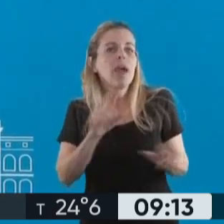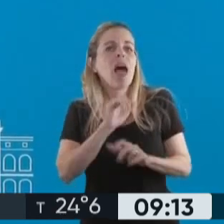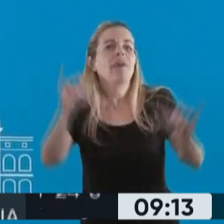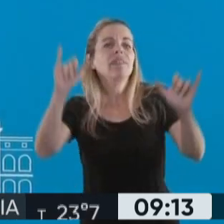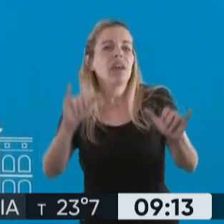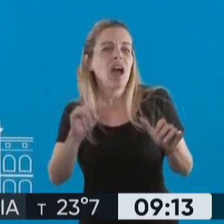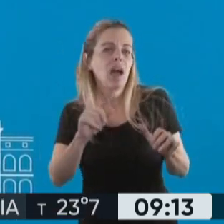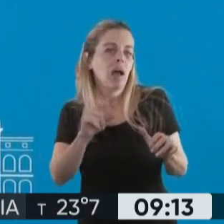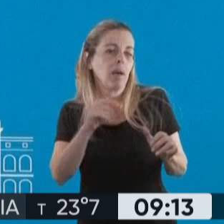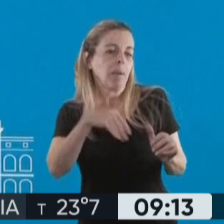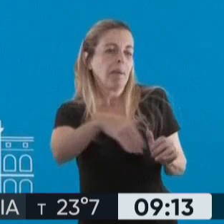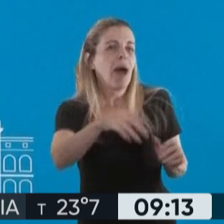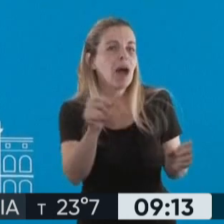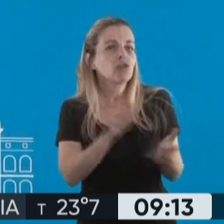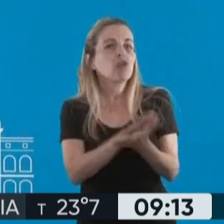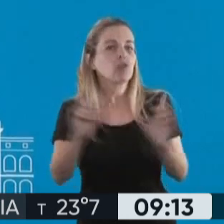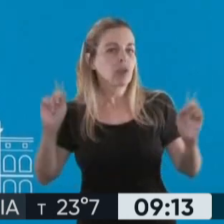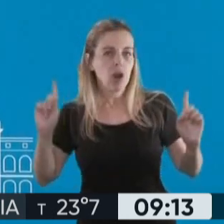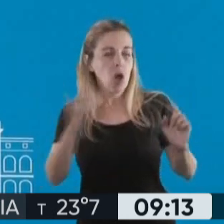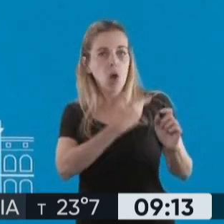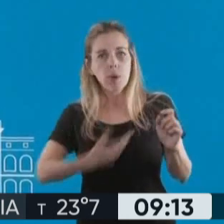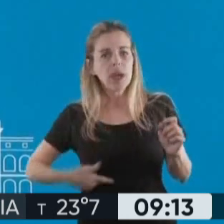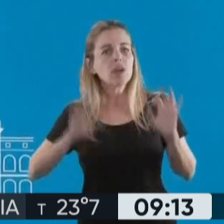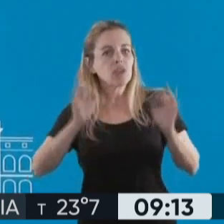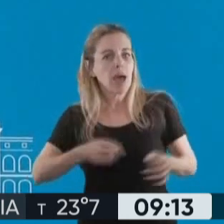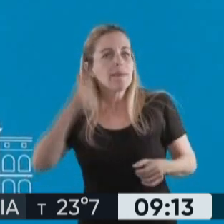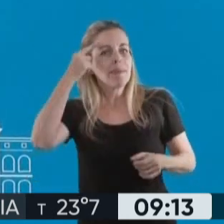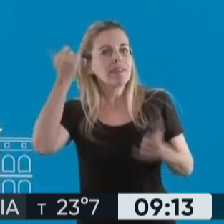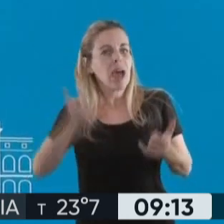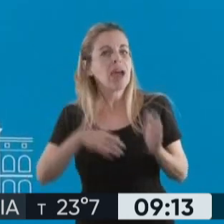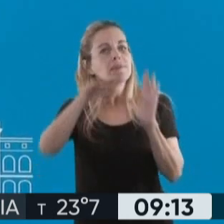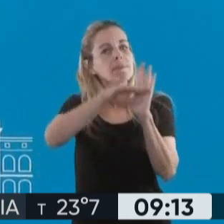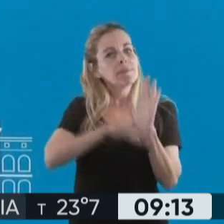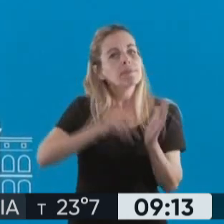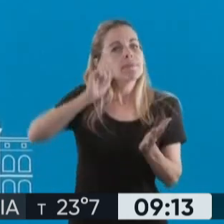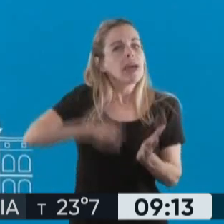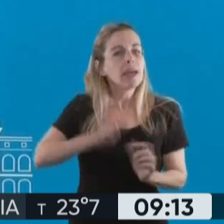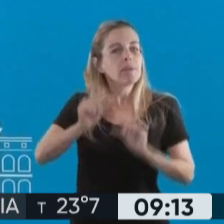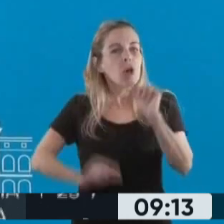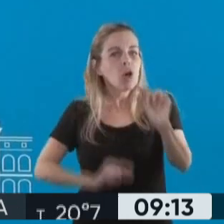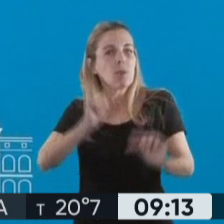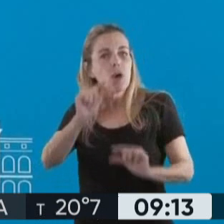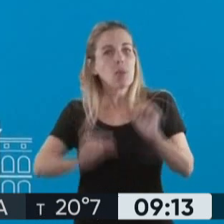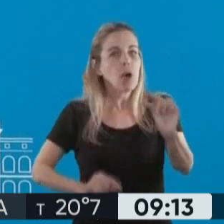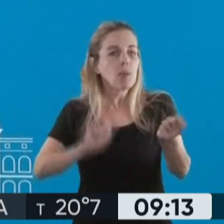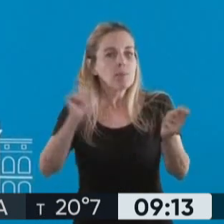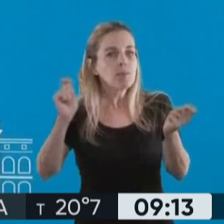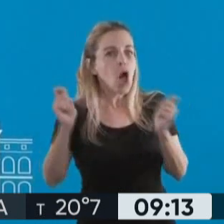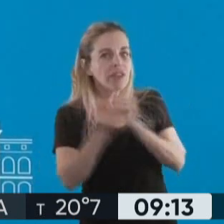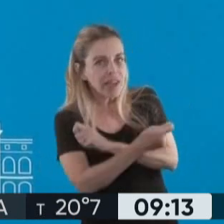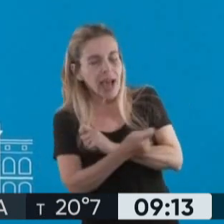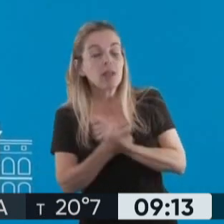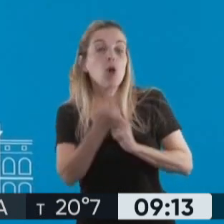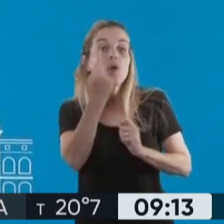la cuestión de la inflación. Lo que el gobierno cree es que hay una cantidad de medidas y de variables que hay que ir tomando y moviendo al mismo tiempo.